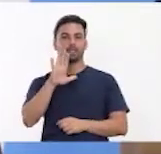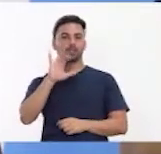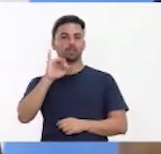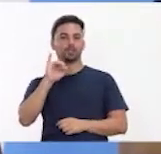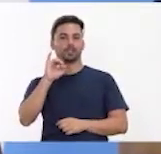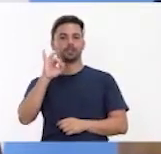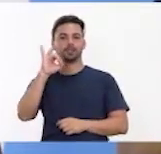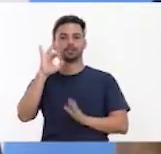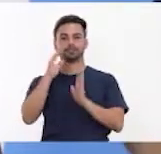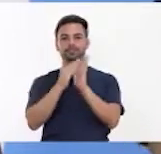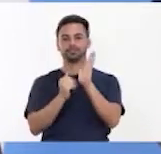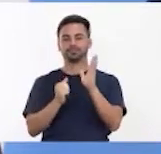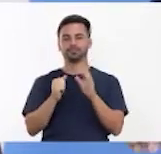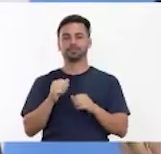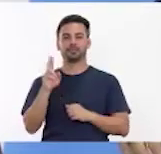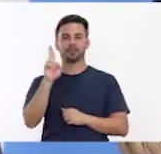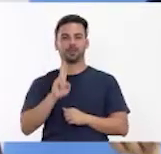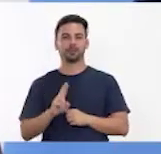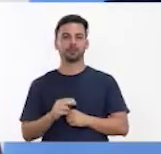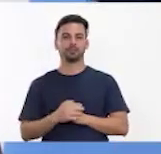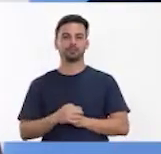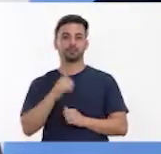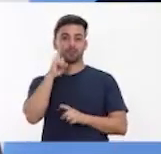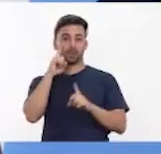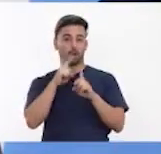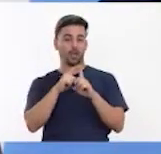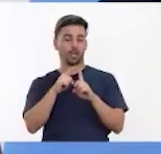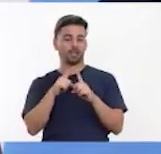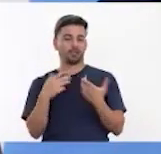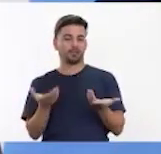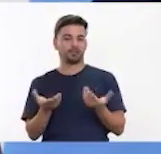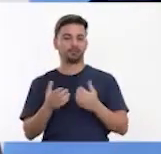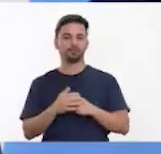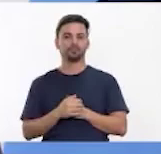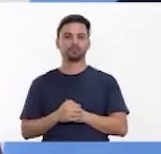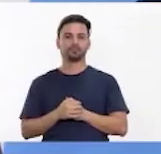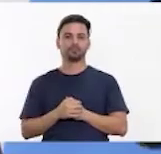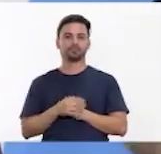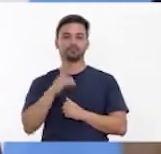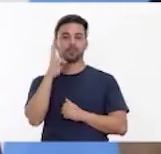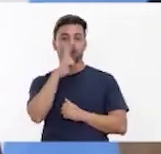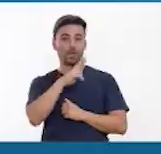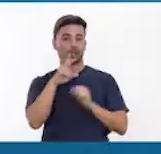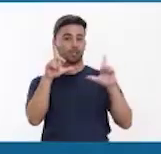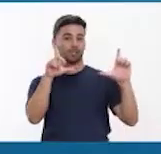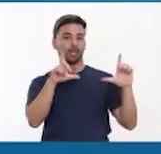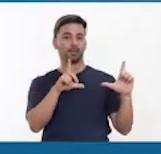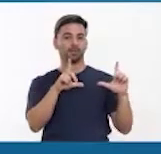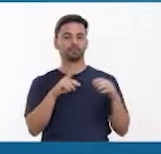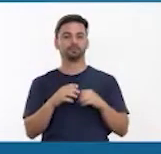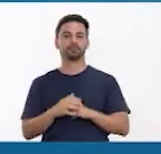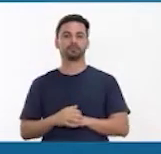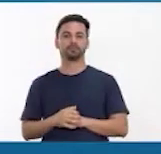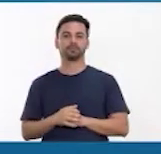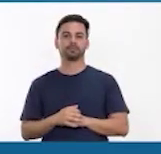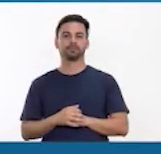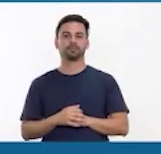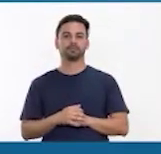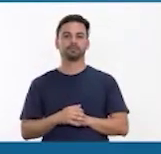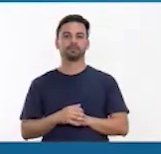semestre de facultad. El objetivo a trabajar durante la semana, como les muestro a continuación, es el